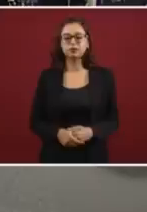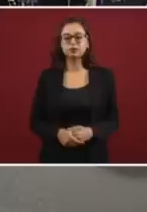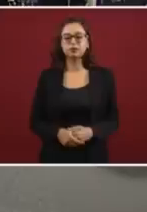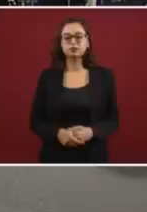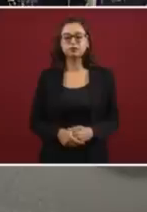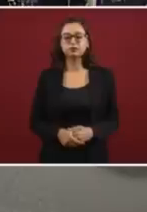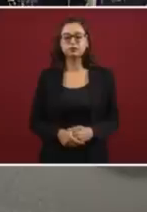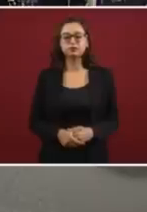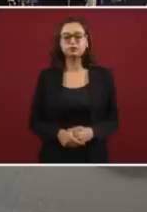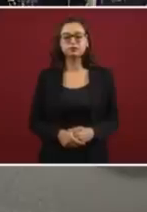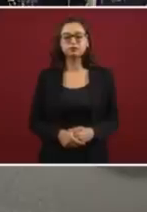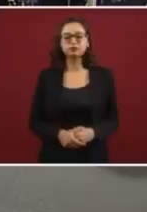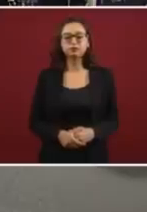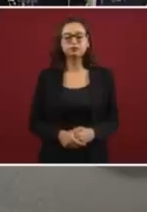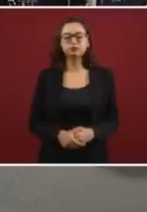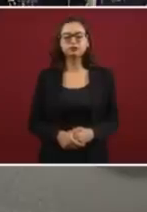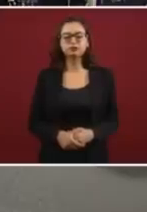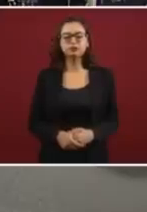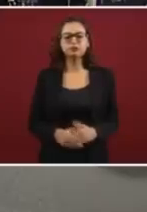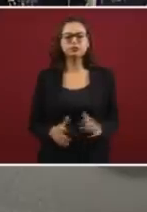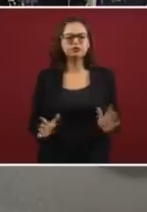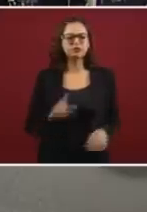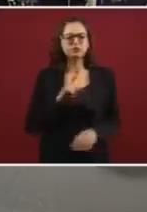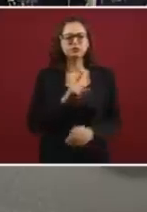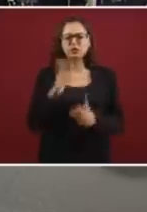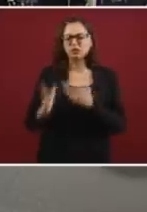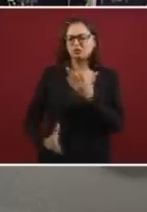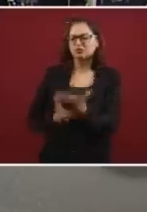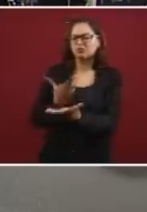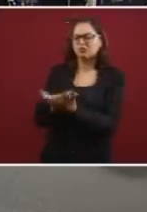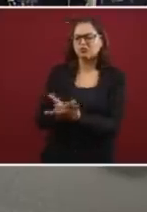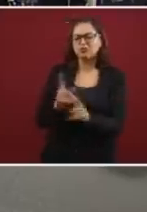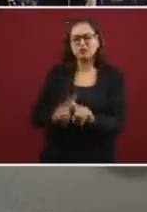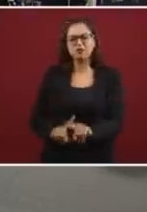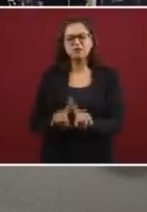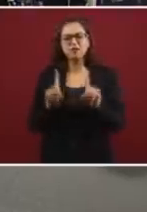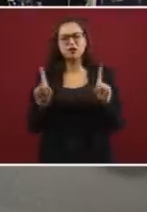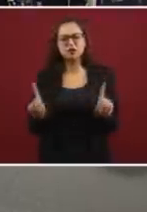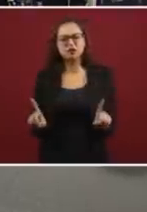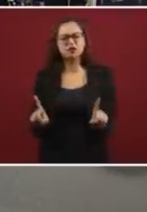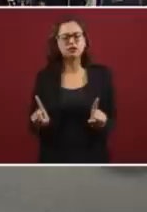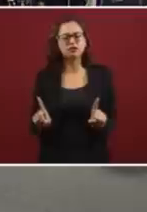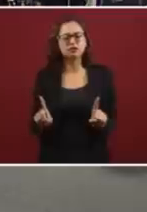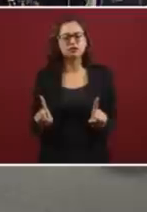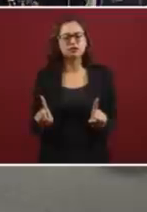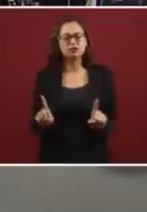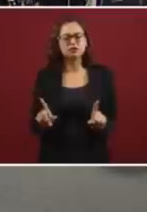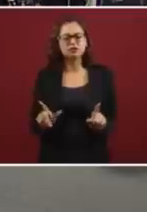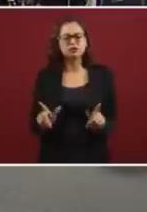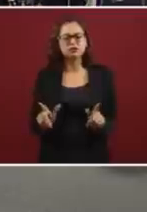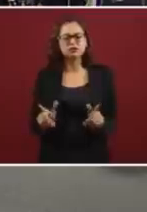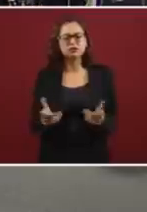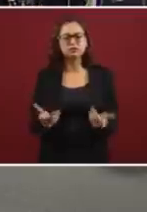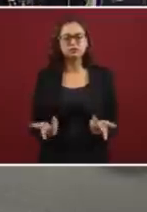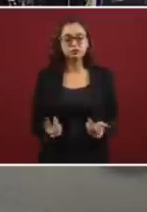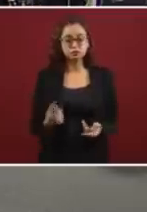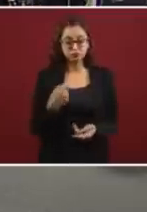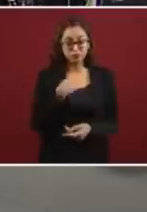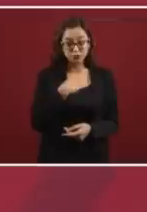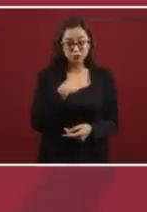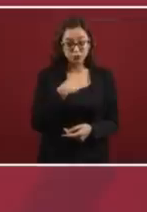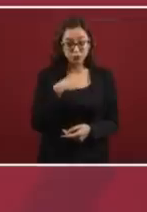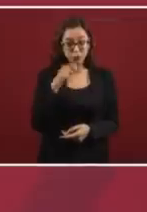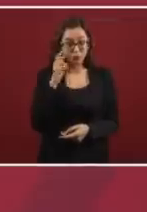ellos lo plantean de otra manera este yo lo que había y el